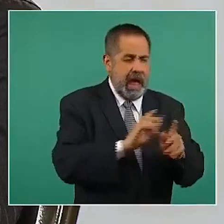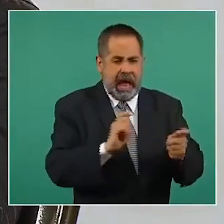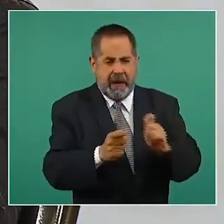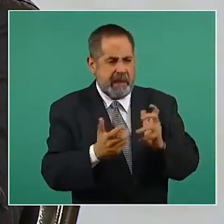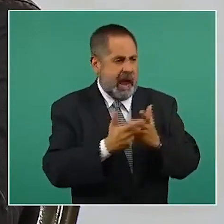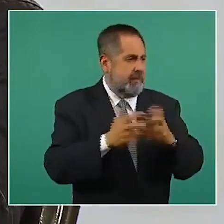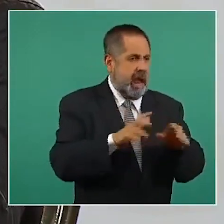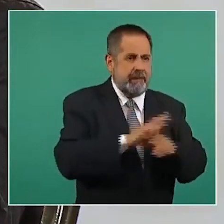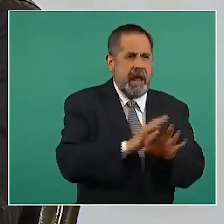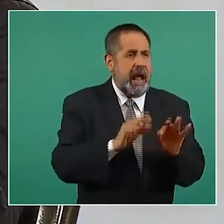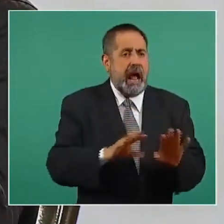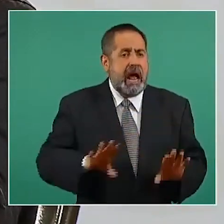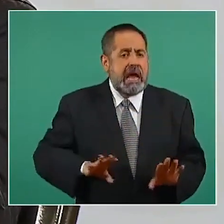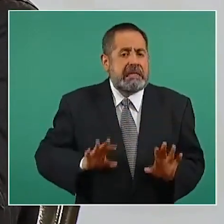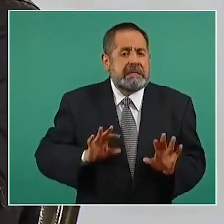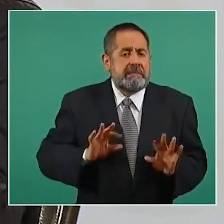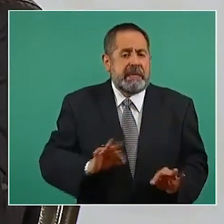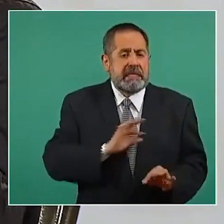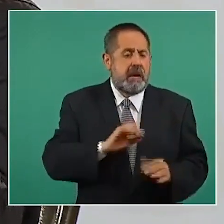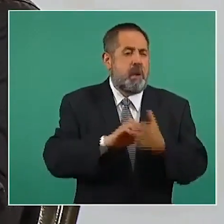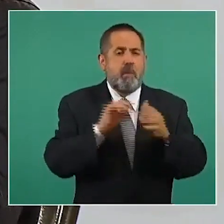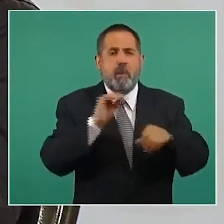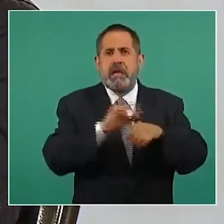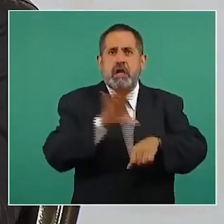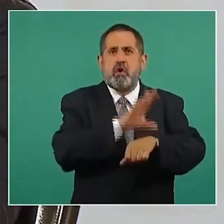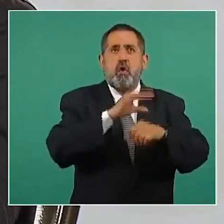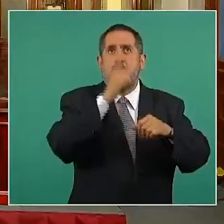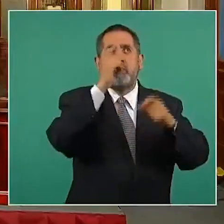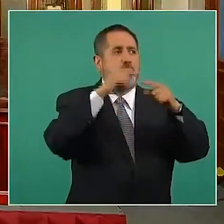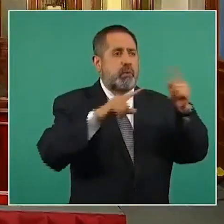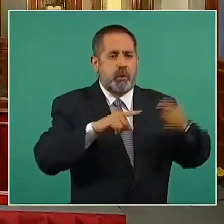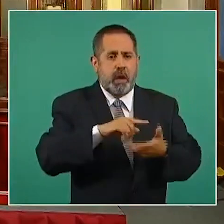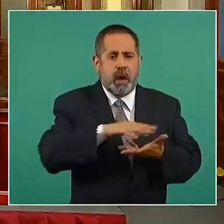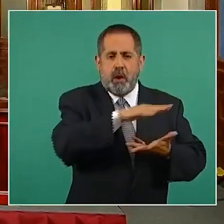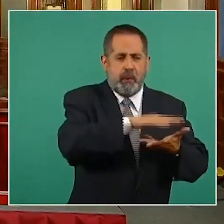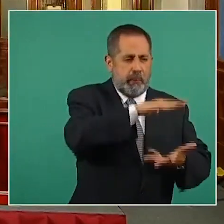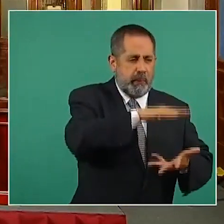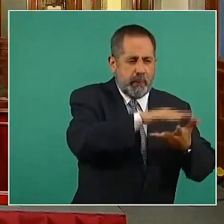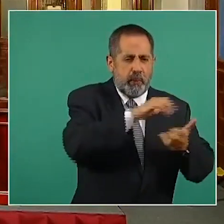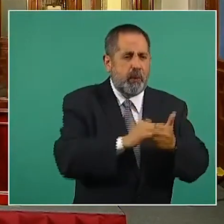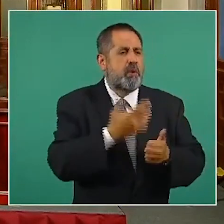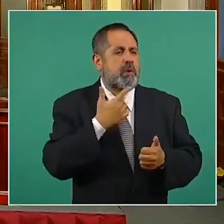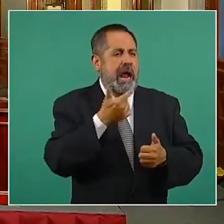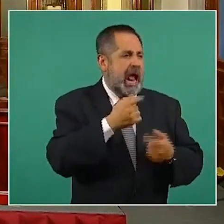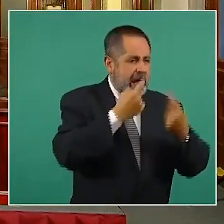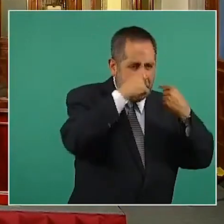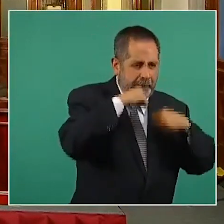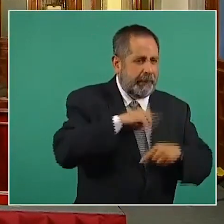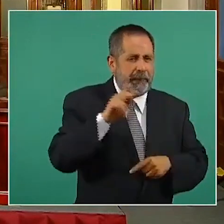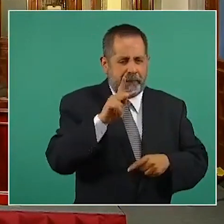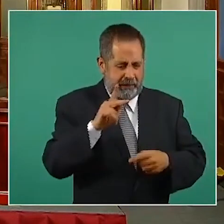adaptar los sistemas de suministro eléctrico, los sistemas de compresión y de mezcla de gases medicinales y de equipos como